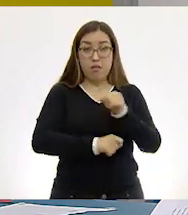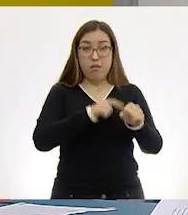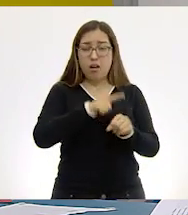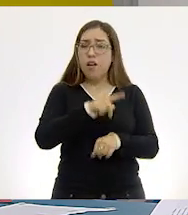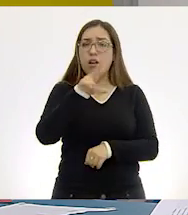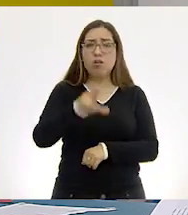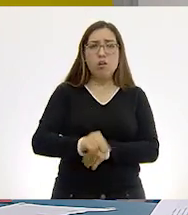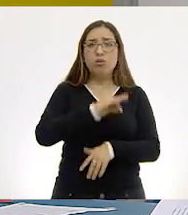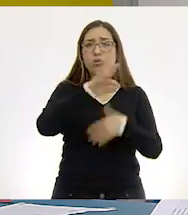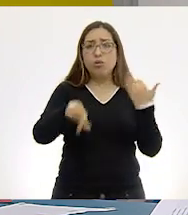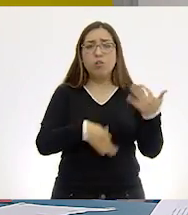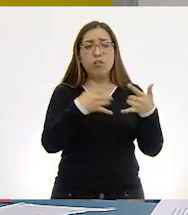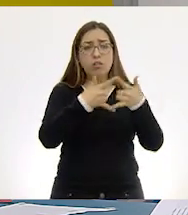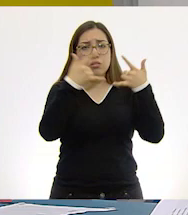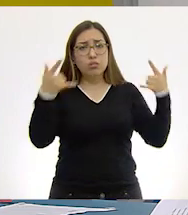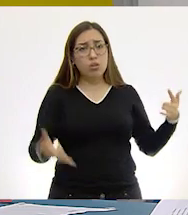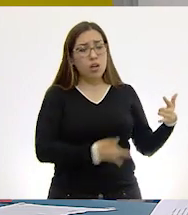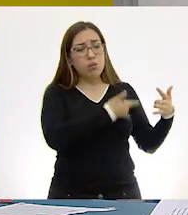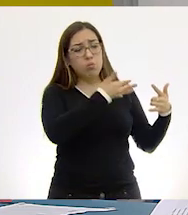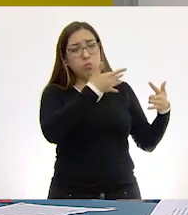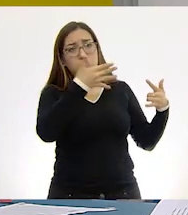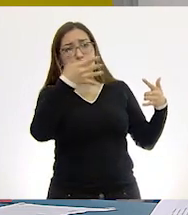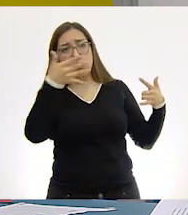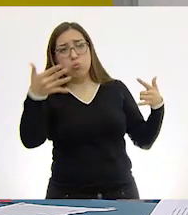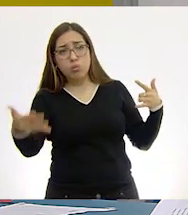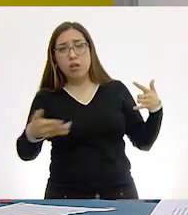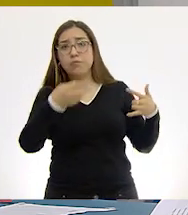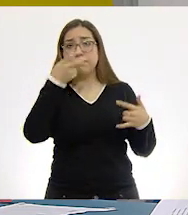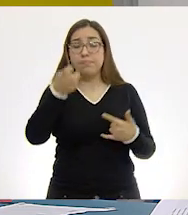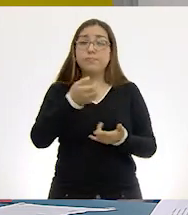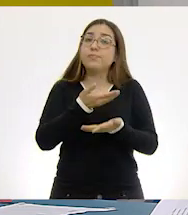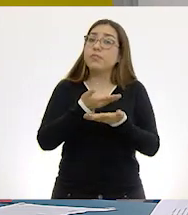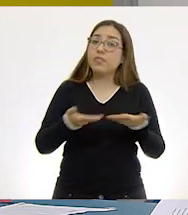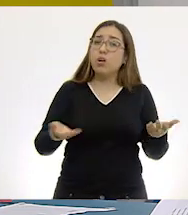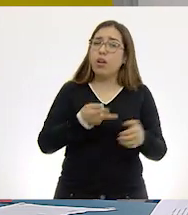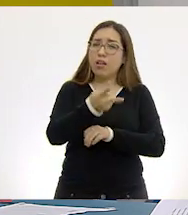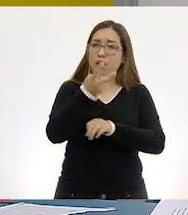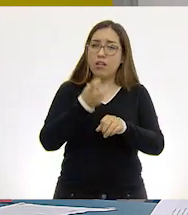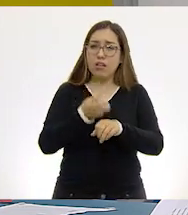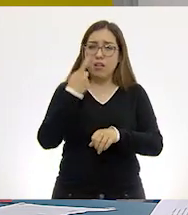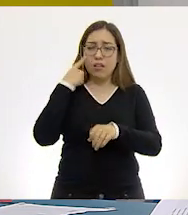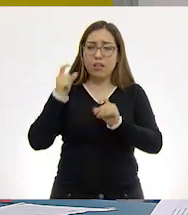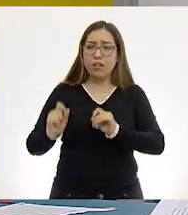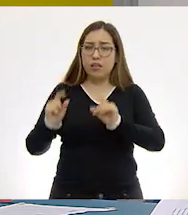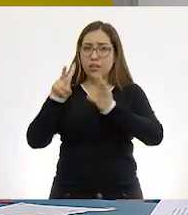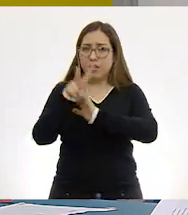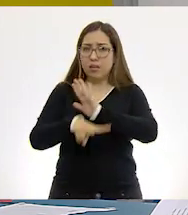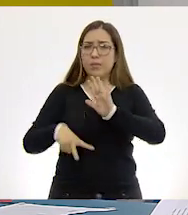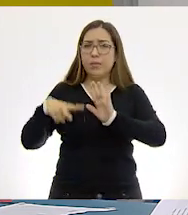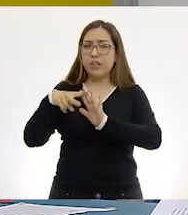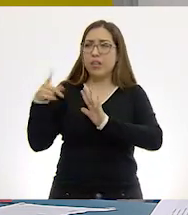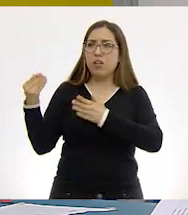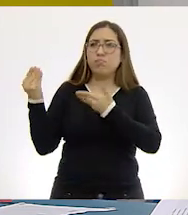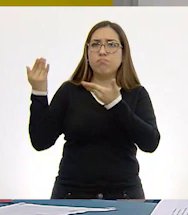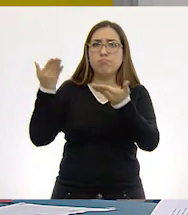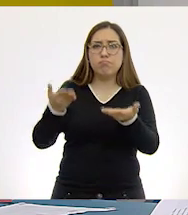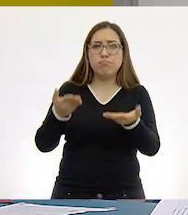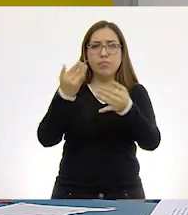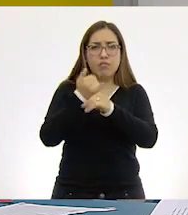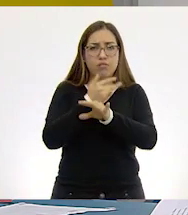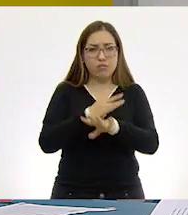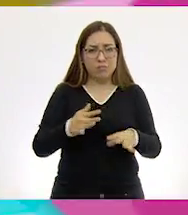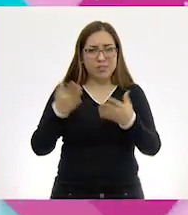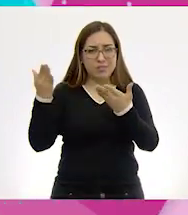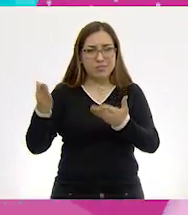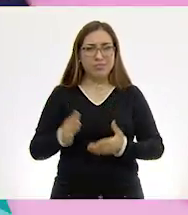la historia evolutiva que hay detrás de ella. Pero ahora los voy a invitar a ver un fragmento de un video que nos da información acerca de este